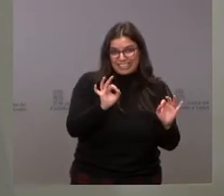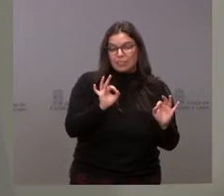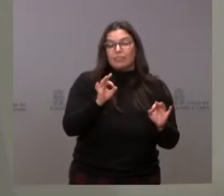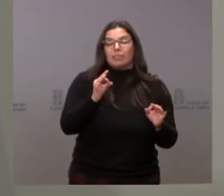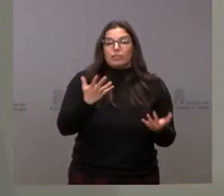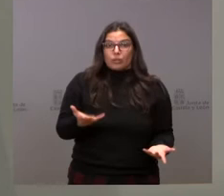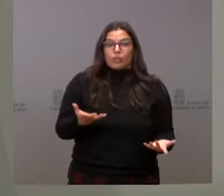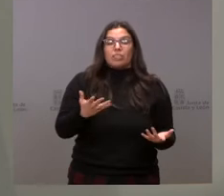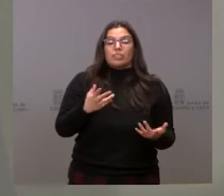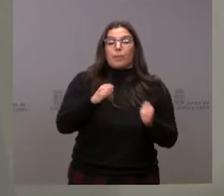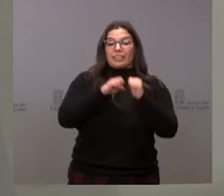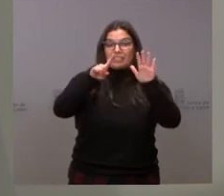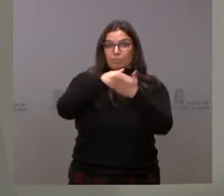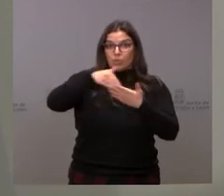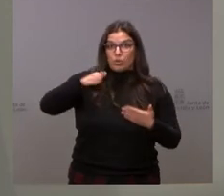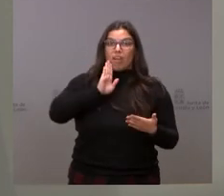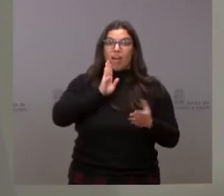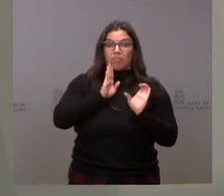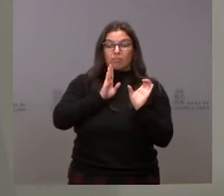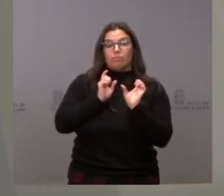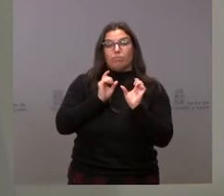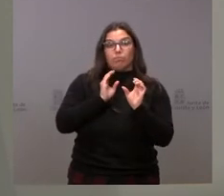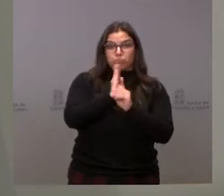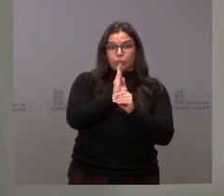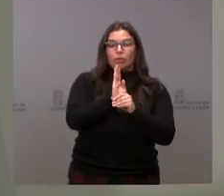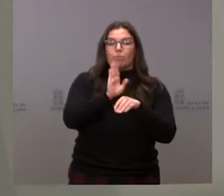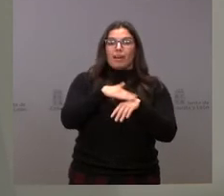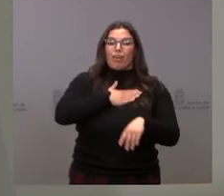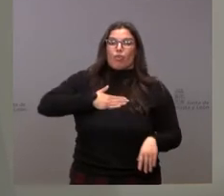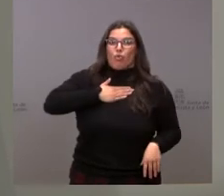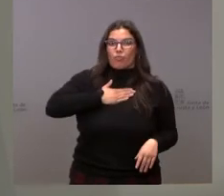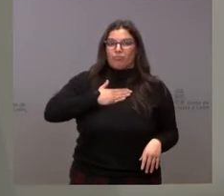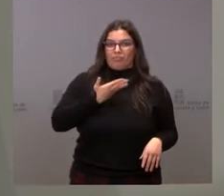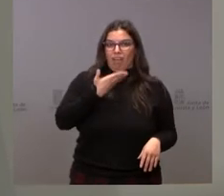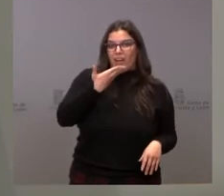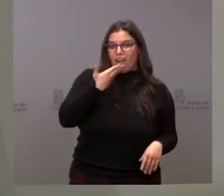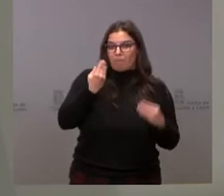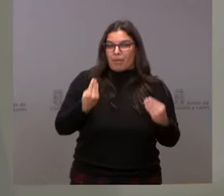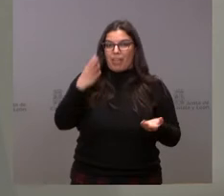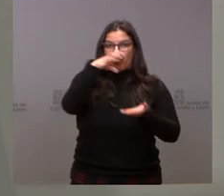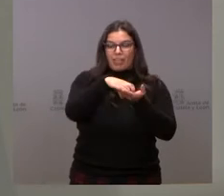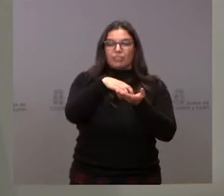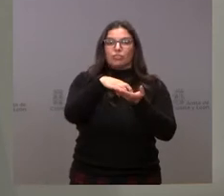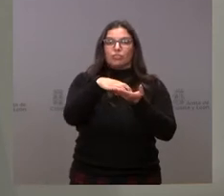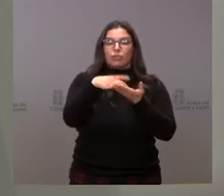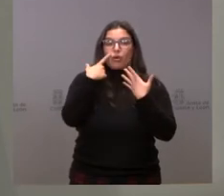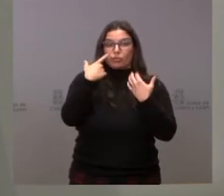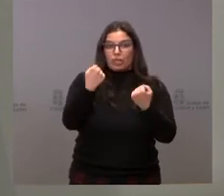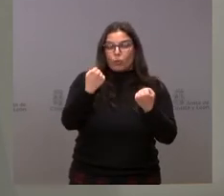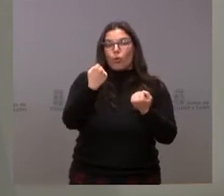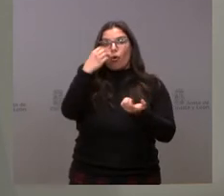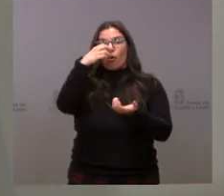forma estos 26 millones que destinaremos a mantener el confort en nuestros centros sanitarios desde el punto de vista de la temperatura